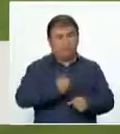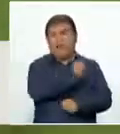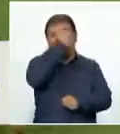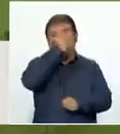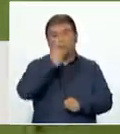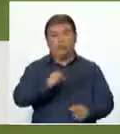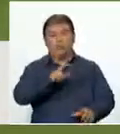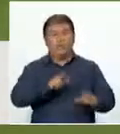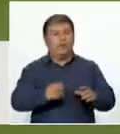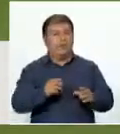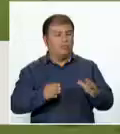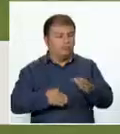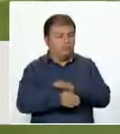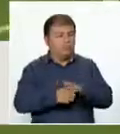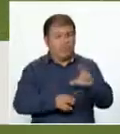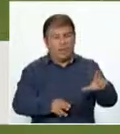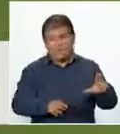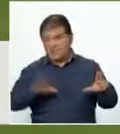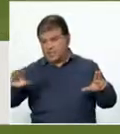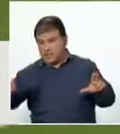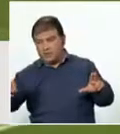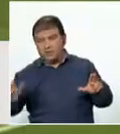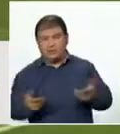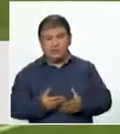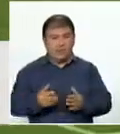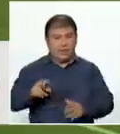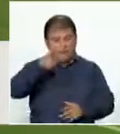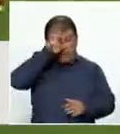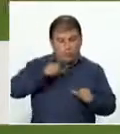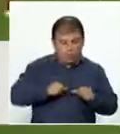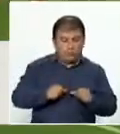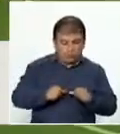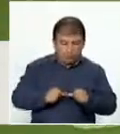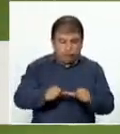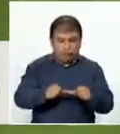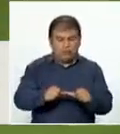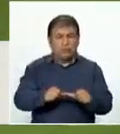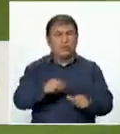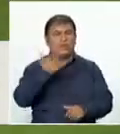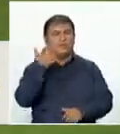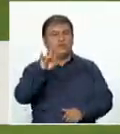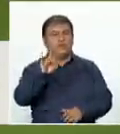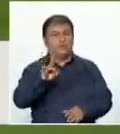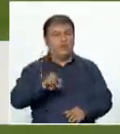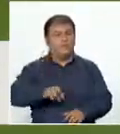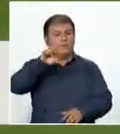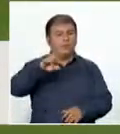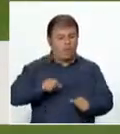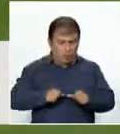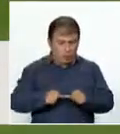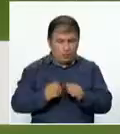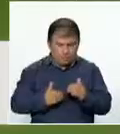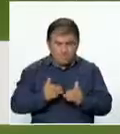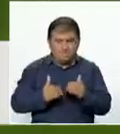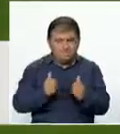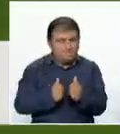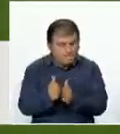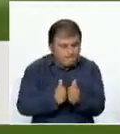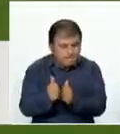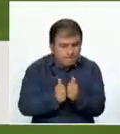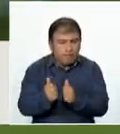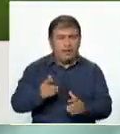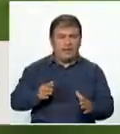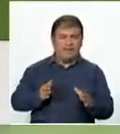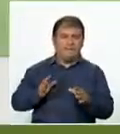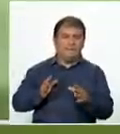marcador de 3-0. Bueno, de esta manera Perú conserva los 18 puntos que le mantienen en carrera por clasificar al